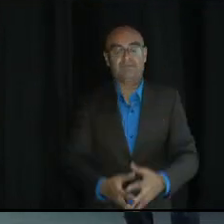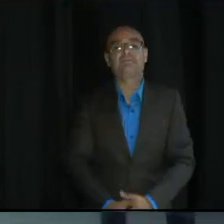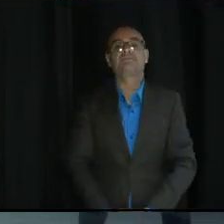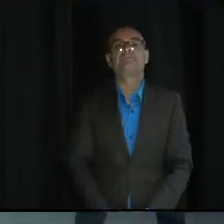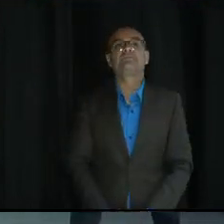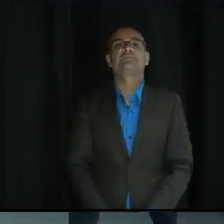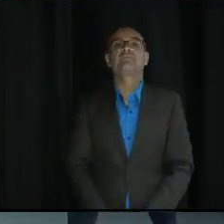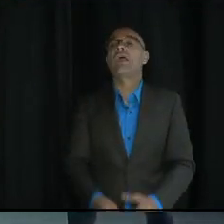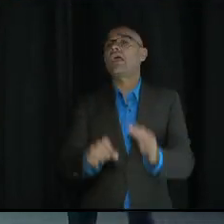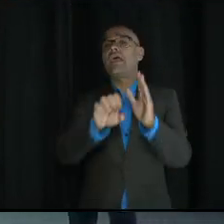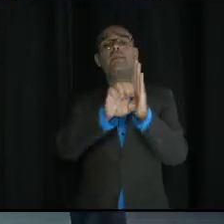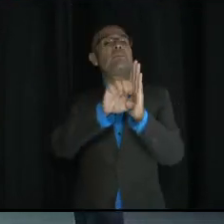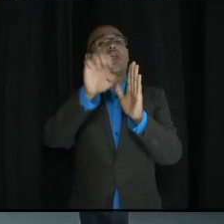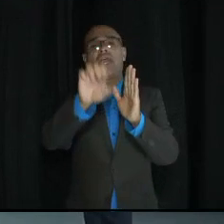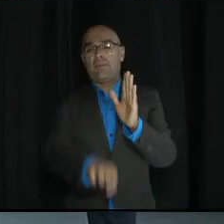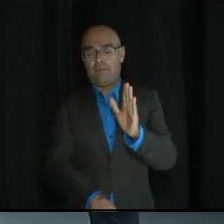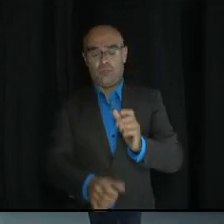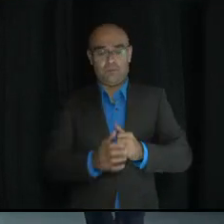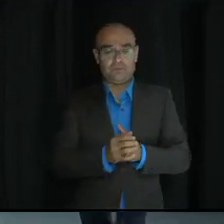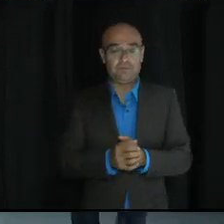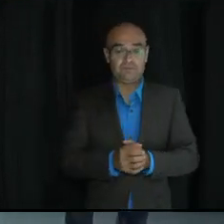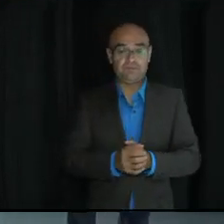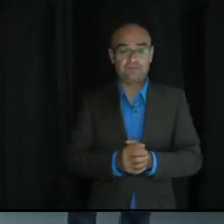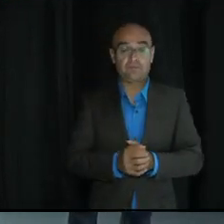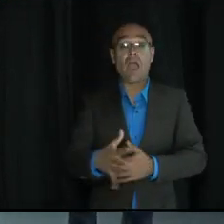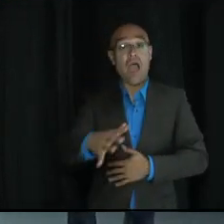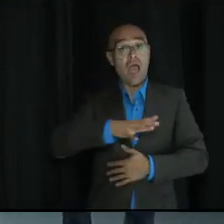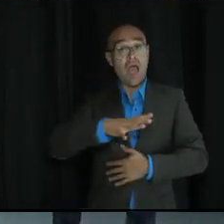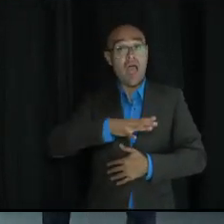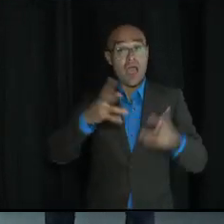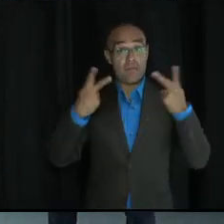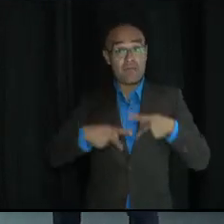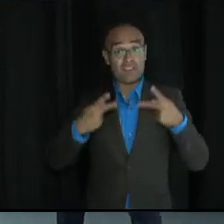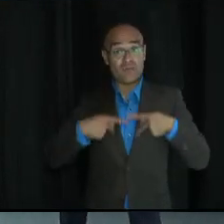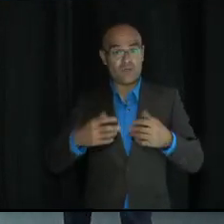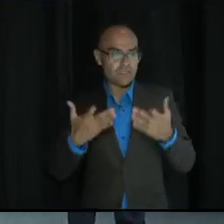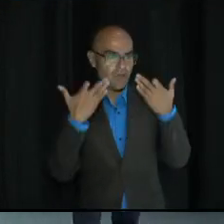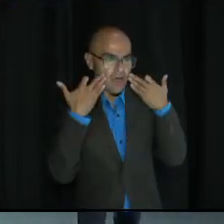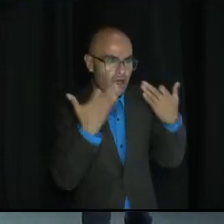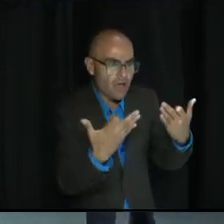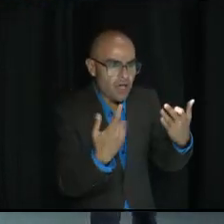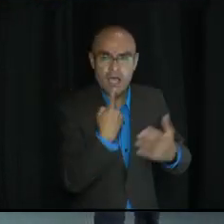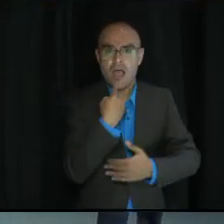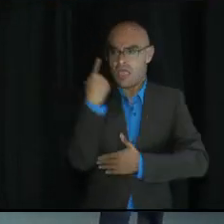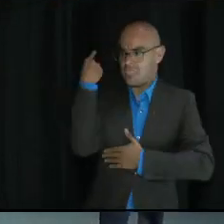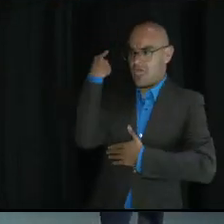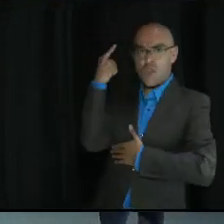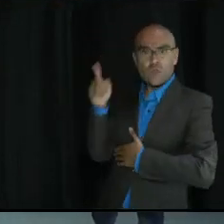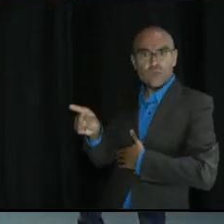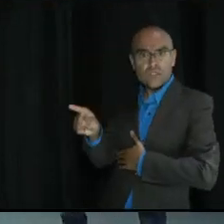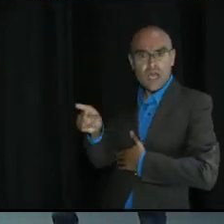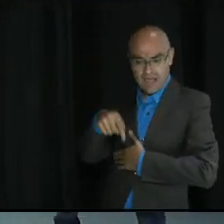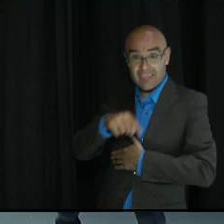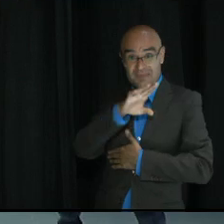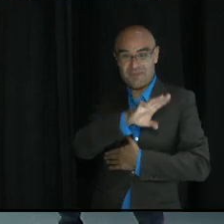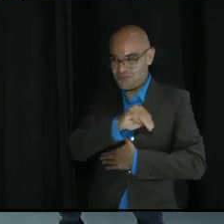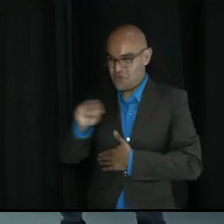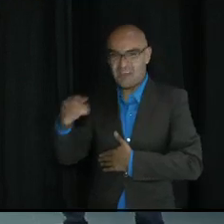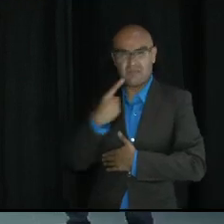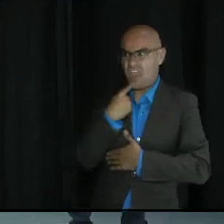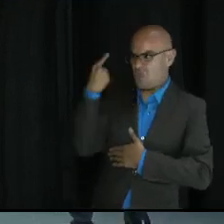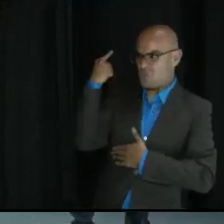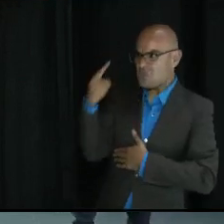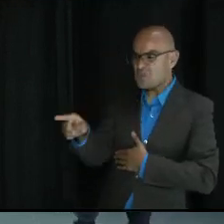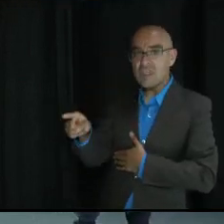Hay muchas denuncias que se realizan dentro de la circunscripción territorial del Estado de Michoacán,